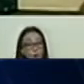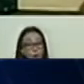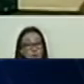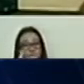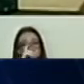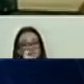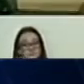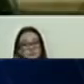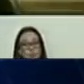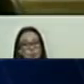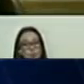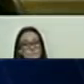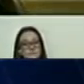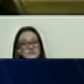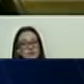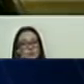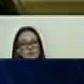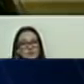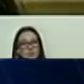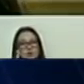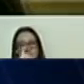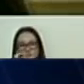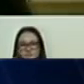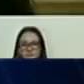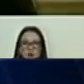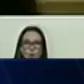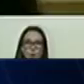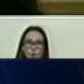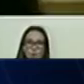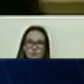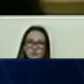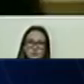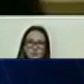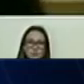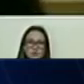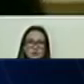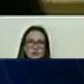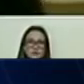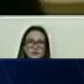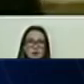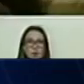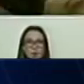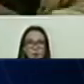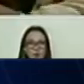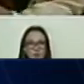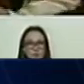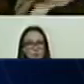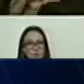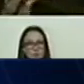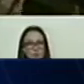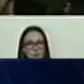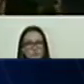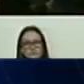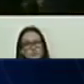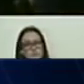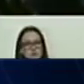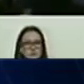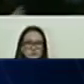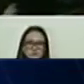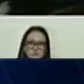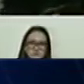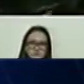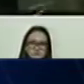años de la instalación del Congreso Constituyente del Orinoco, de Angostura, llamado así,